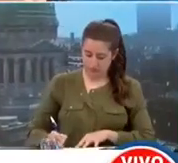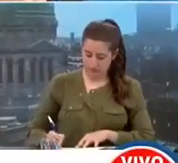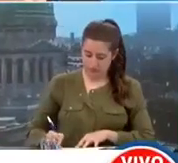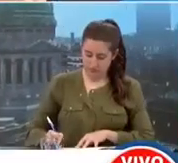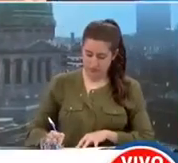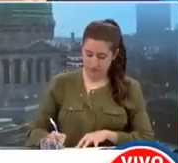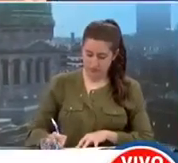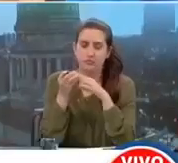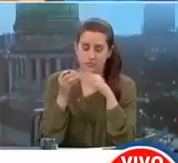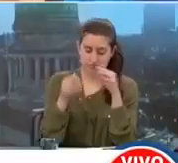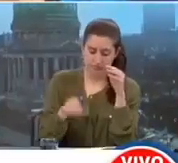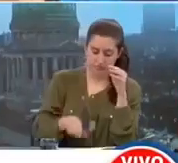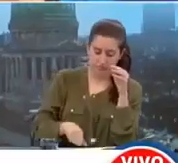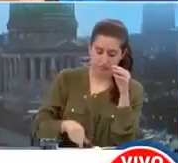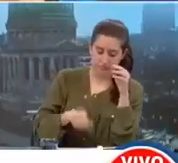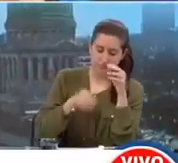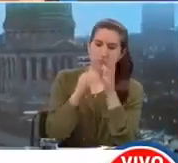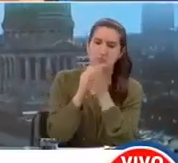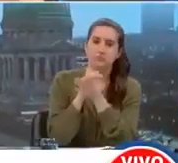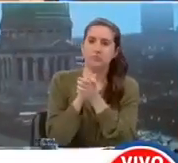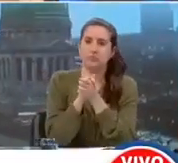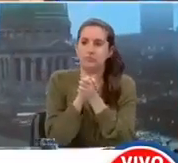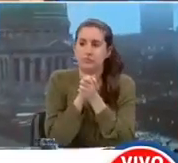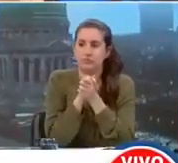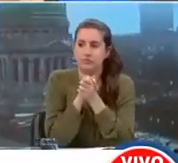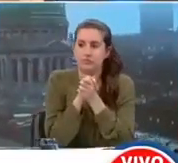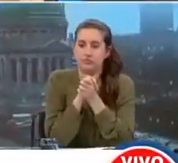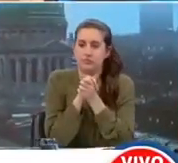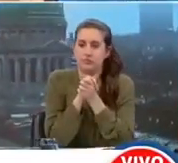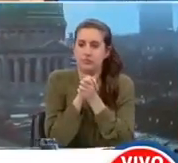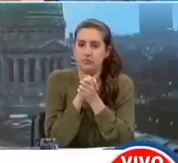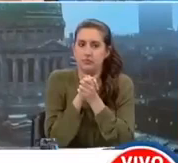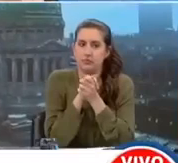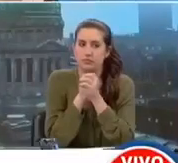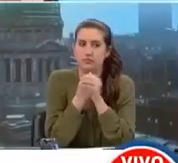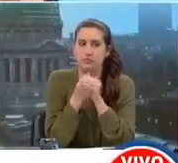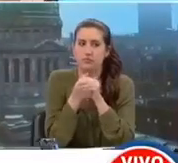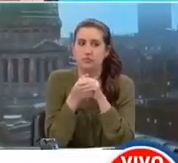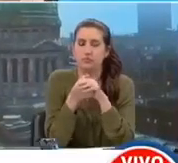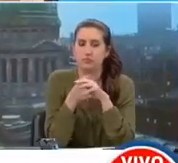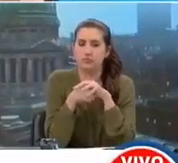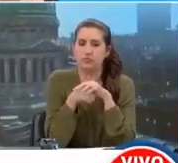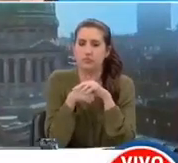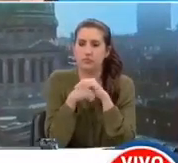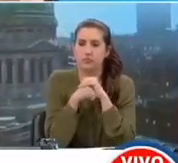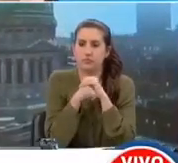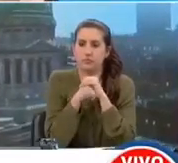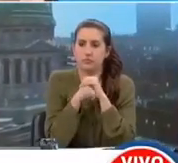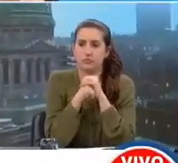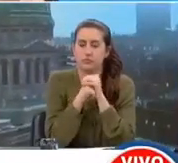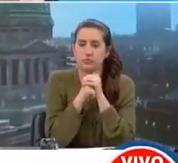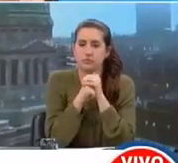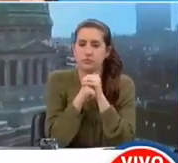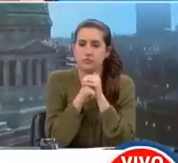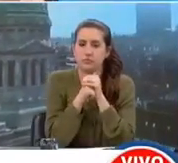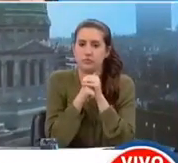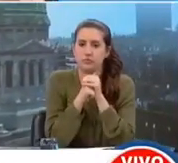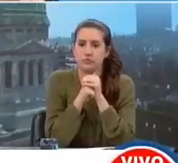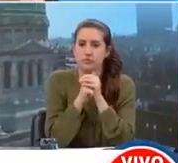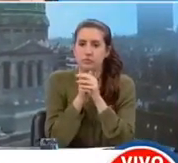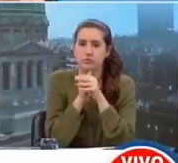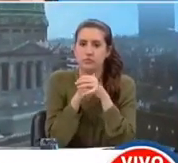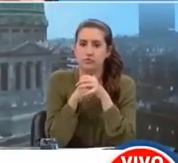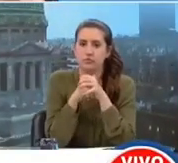vida drásticamente. Por eso nosotros lo que proponemos en primer lugar es poner en agenda este tema, ¿no? Okay. Y por eso la ley lo